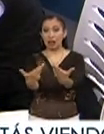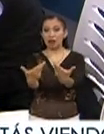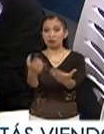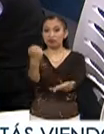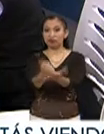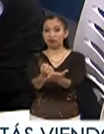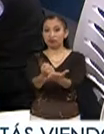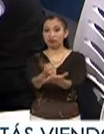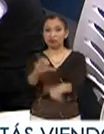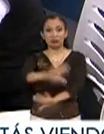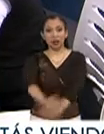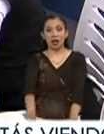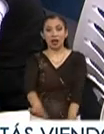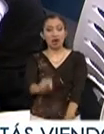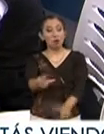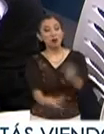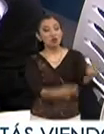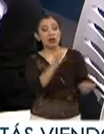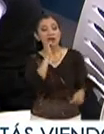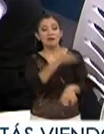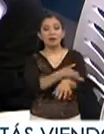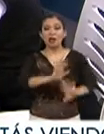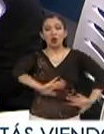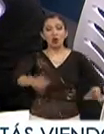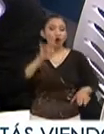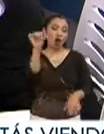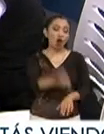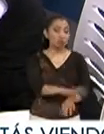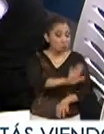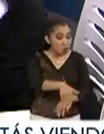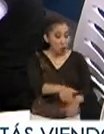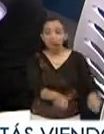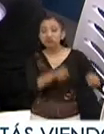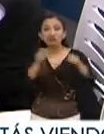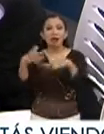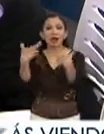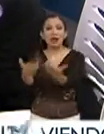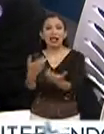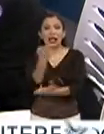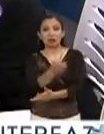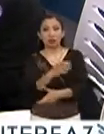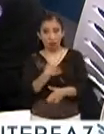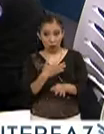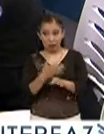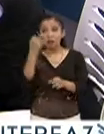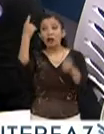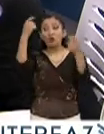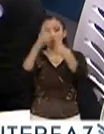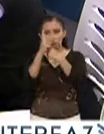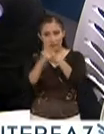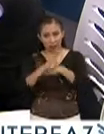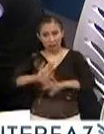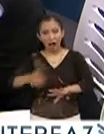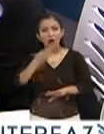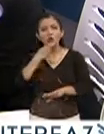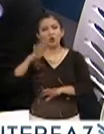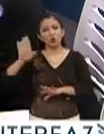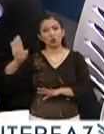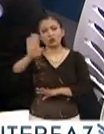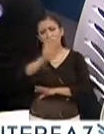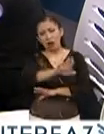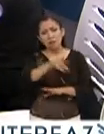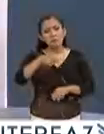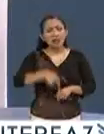donadores de facto, o sea, sin que se le consultara a los familiares ni nada. Y esto ya es algo que funciona en algunos países. Sí, y esto parecería que